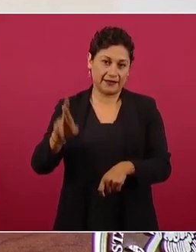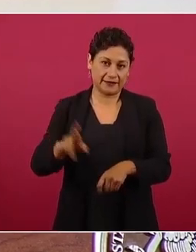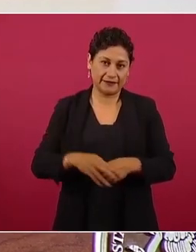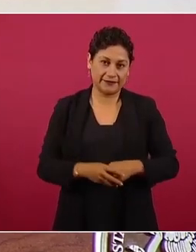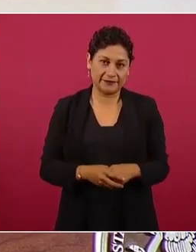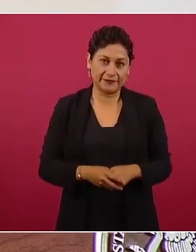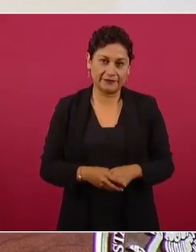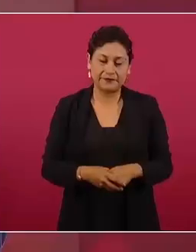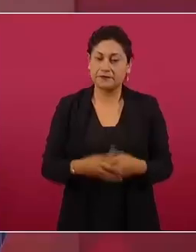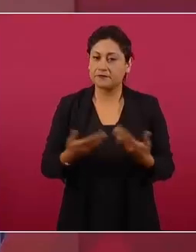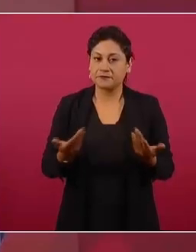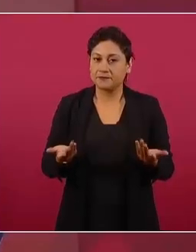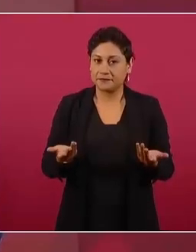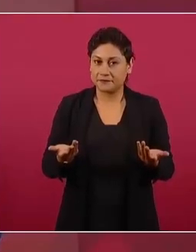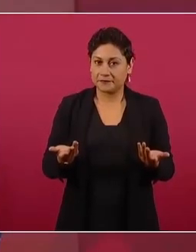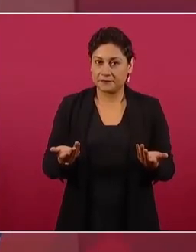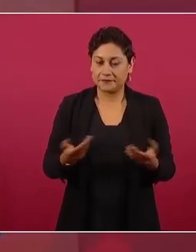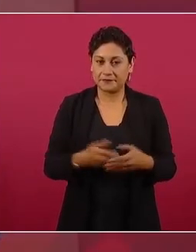Bueno,